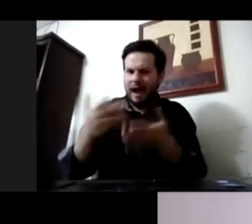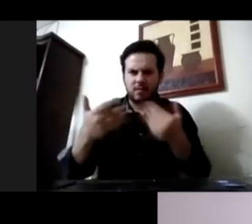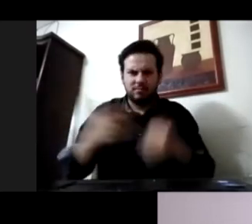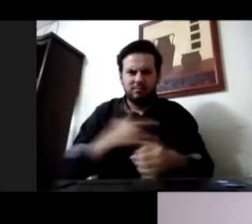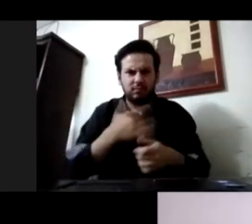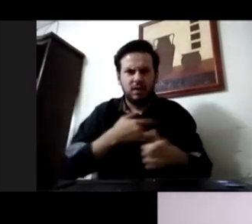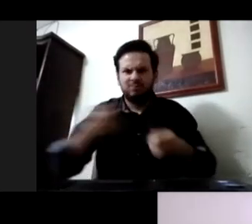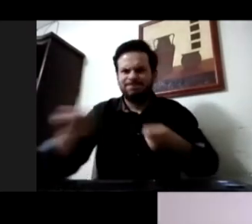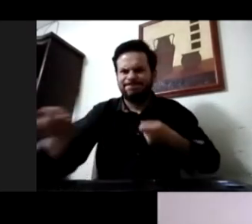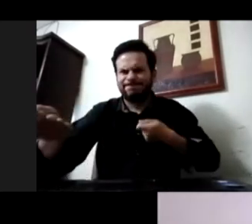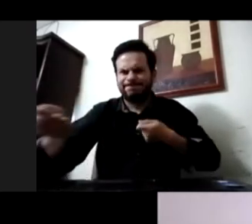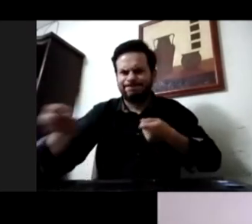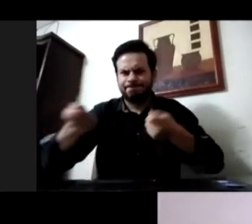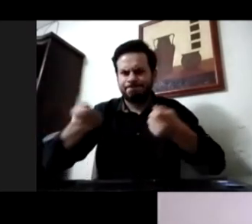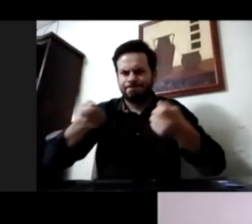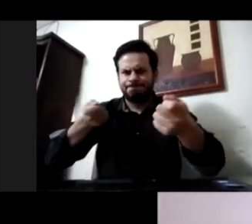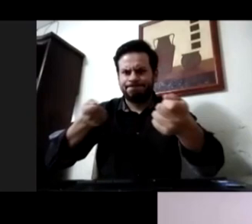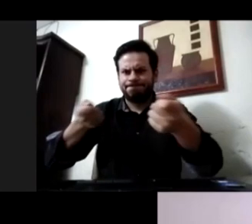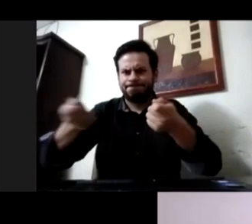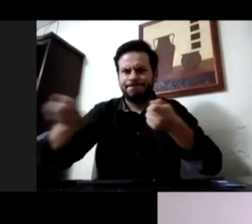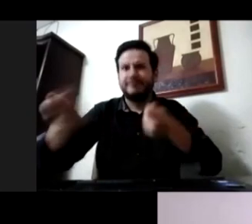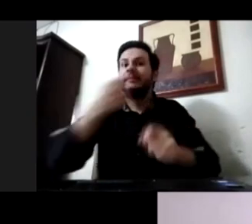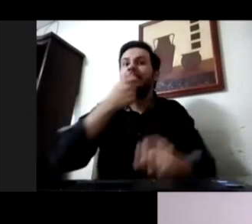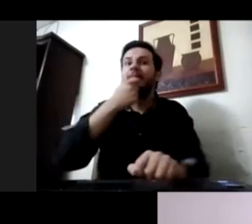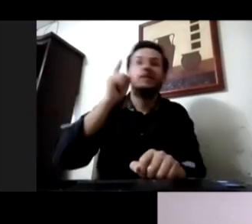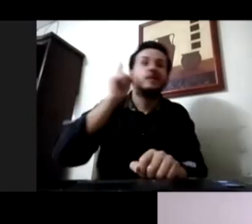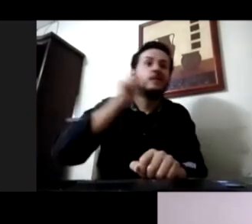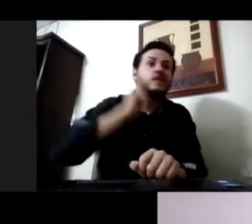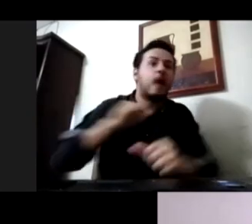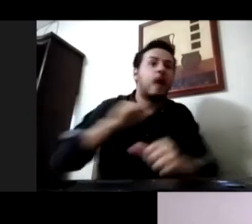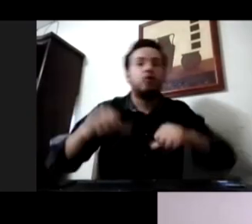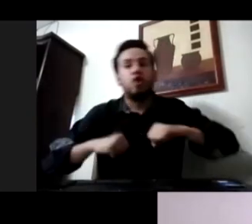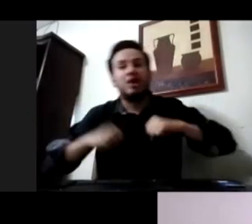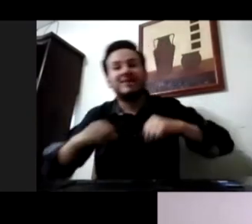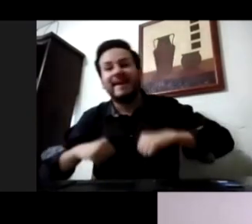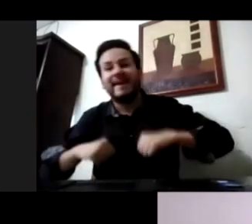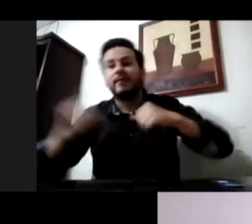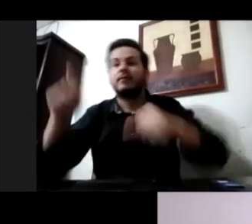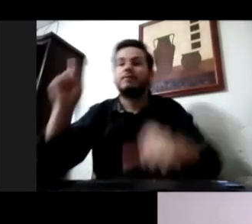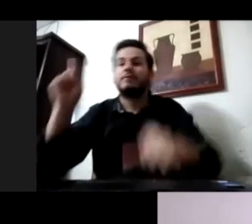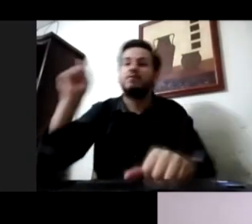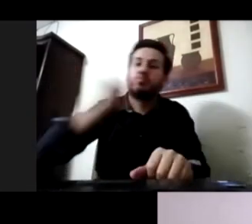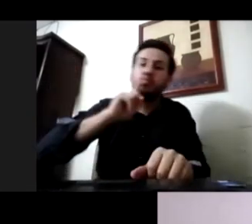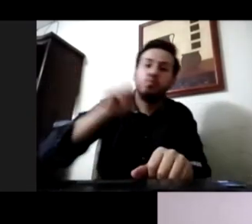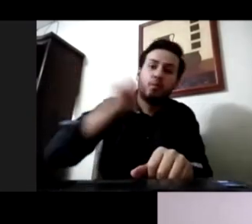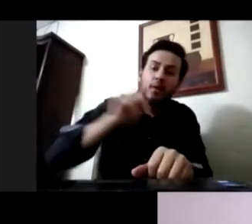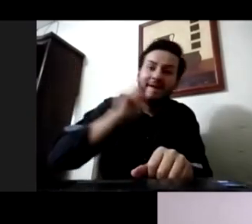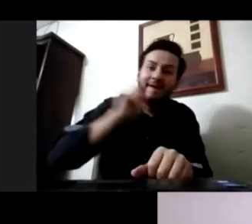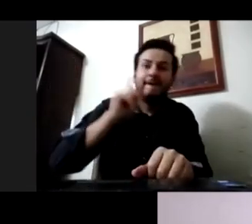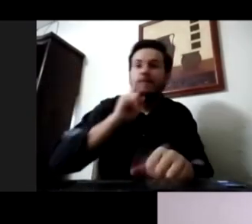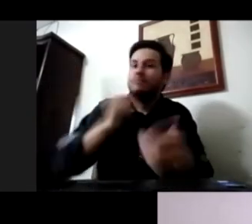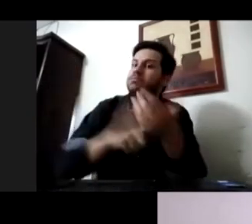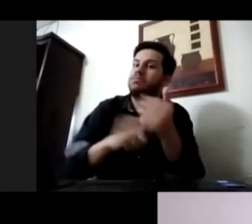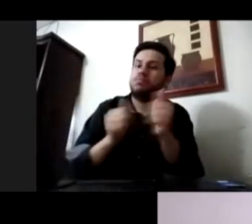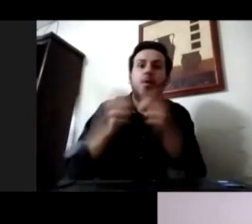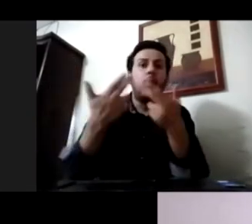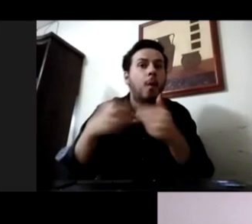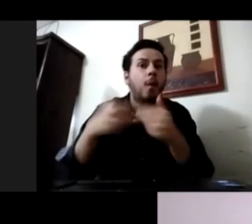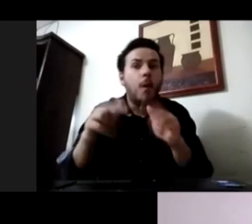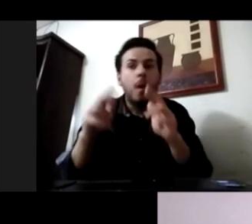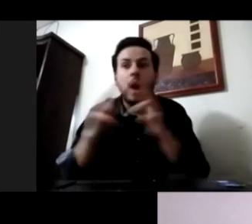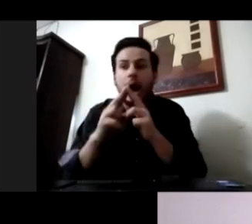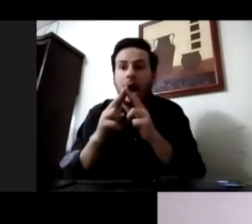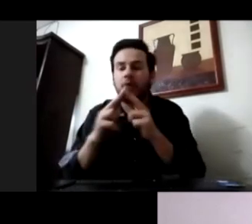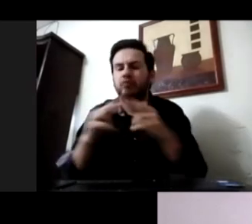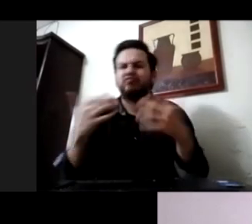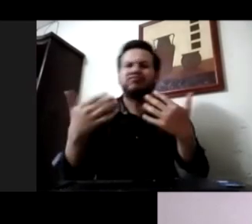se enmarca la situación de niñas, niños, adolescentes, mujeres, en el caso de los hogares, se radicaliza. Se